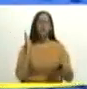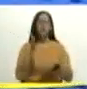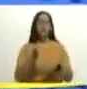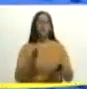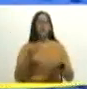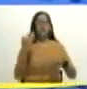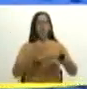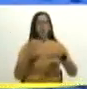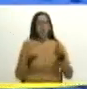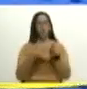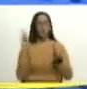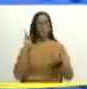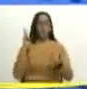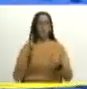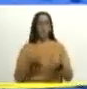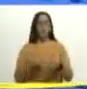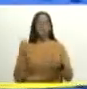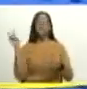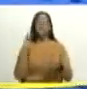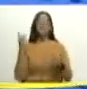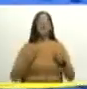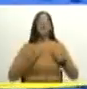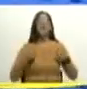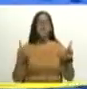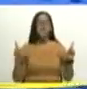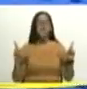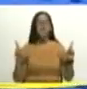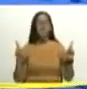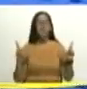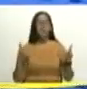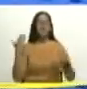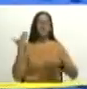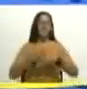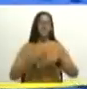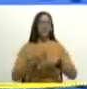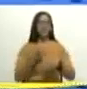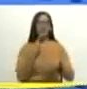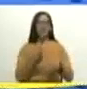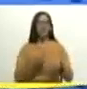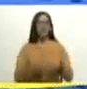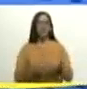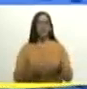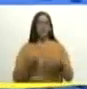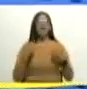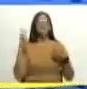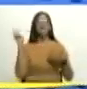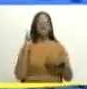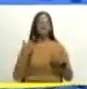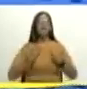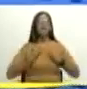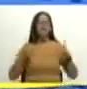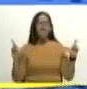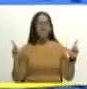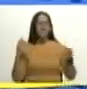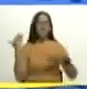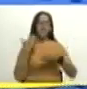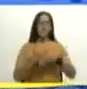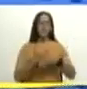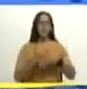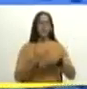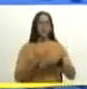unilaterales sobre Venezuela. Venezuela libre de sanciones, decimos. Venezuela libre de